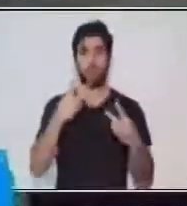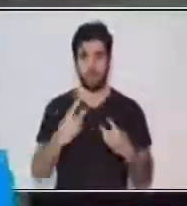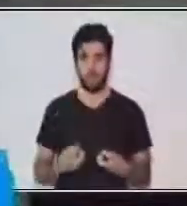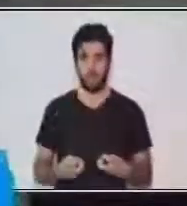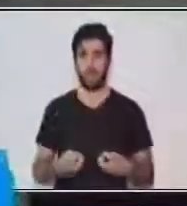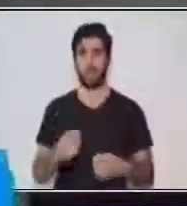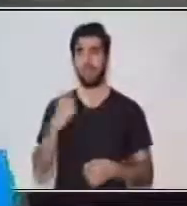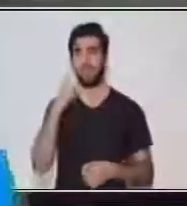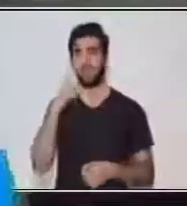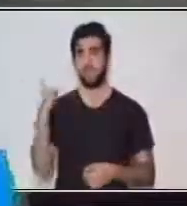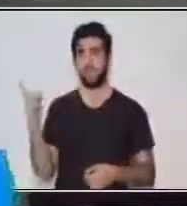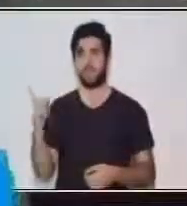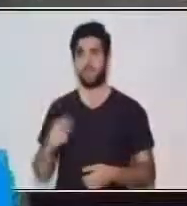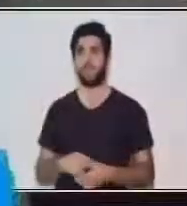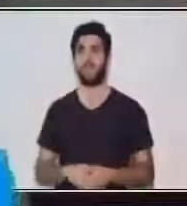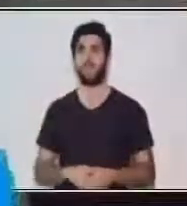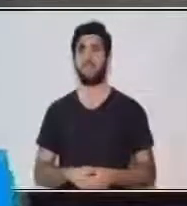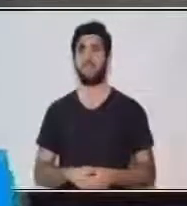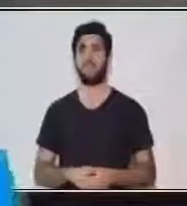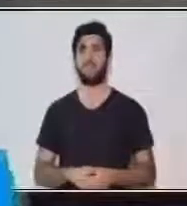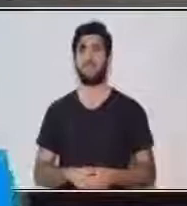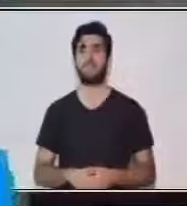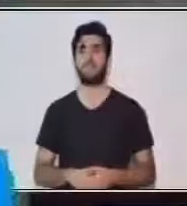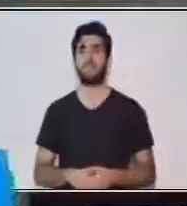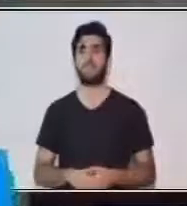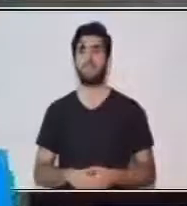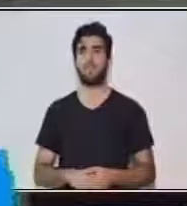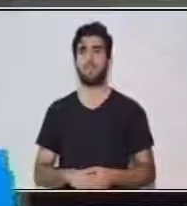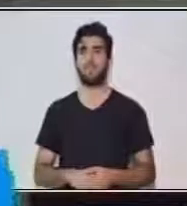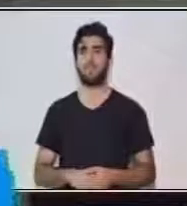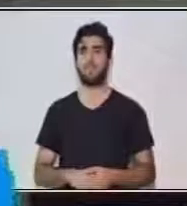en ese punto, nuestra aceleración